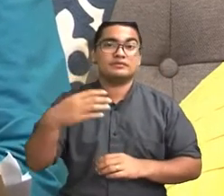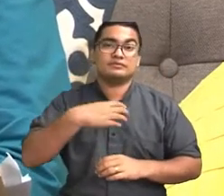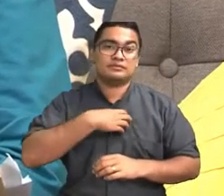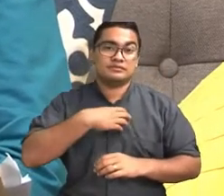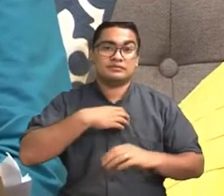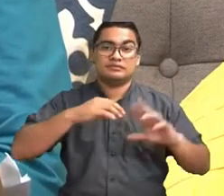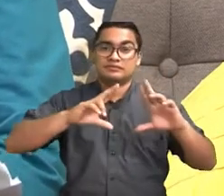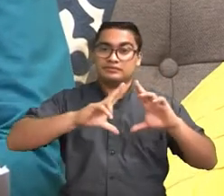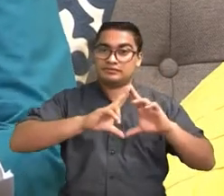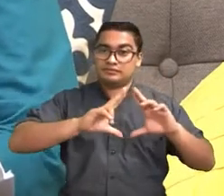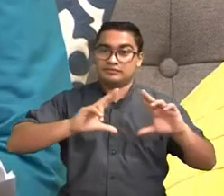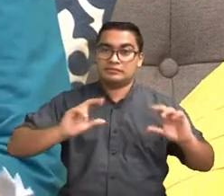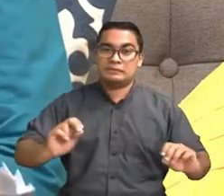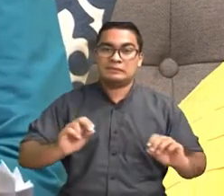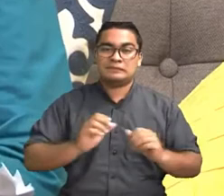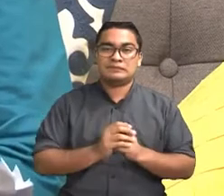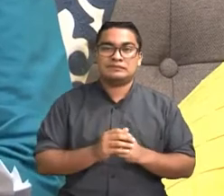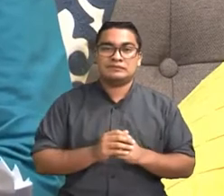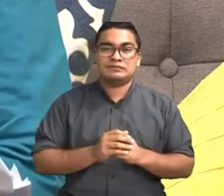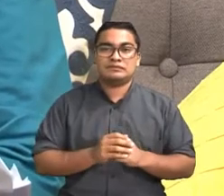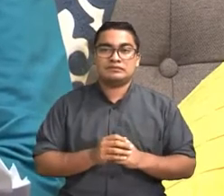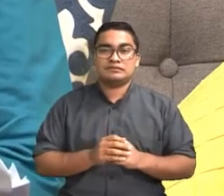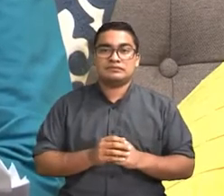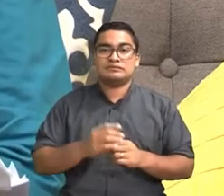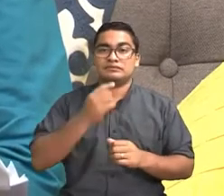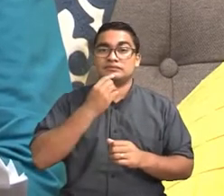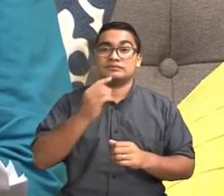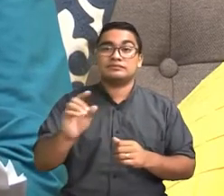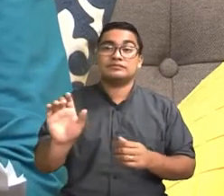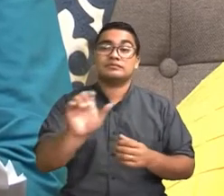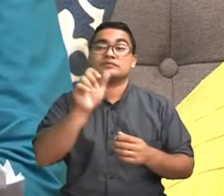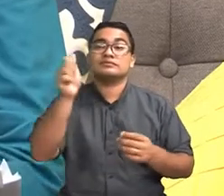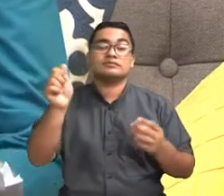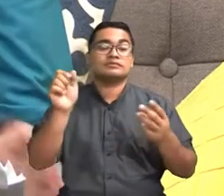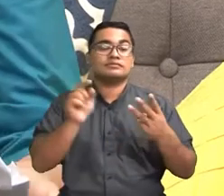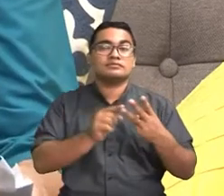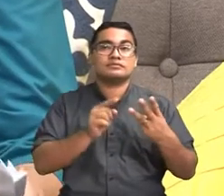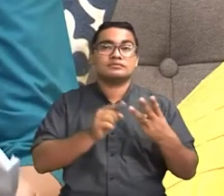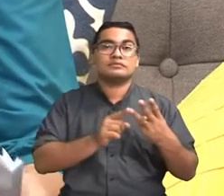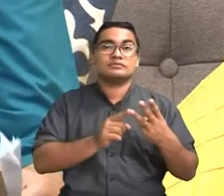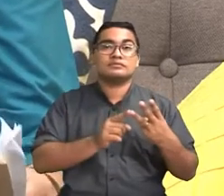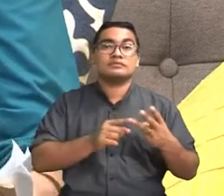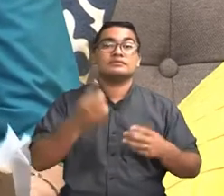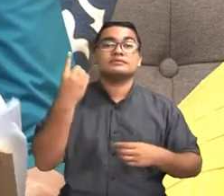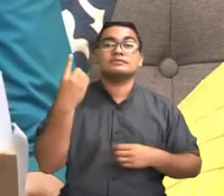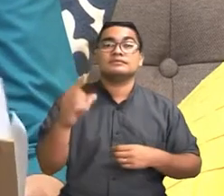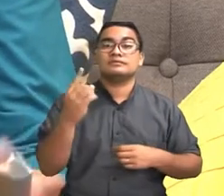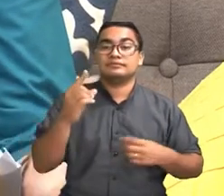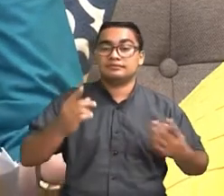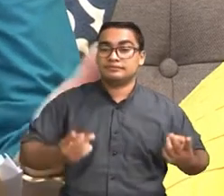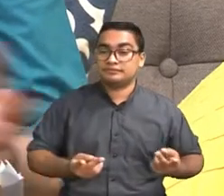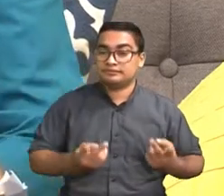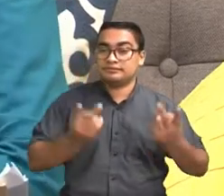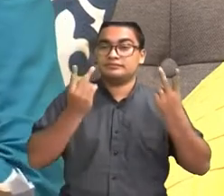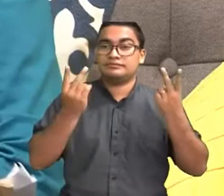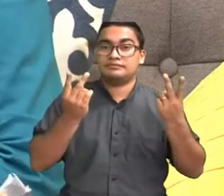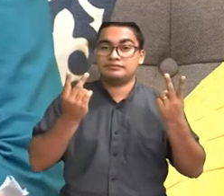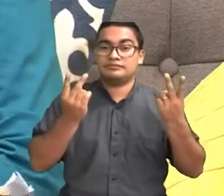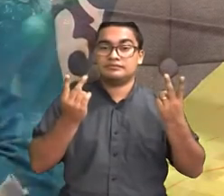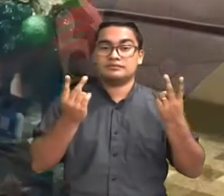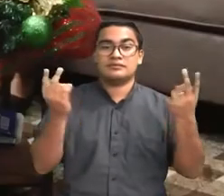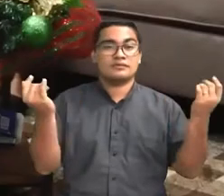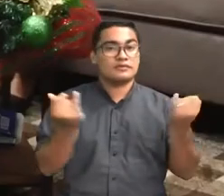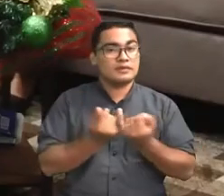país. Y el otro principio tiene que ver con el derecho a la vida, con el derecho a la